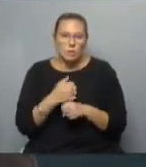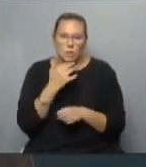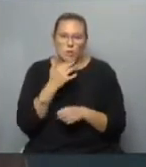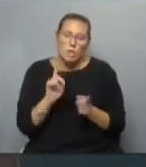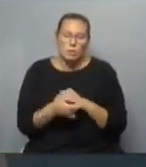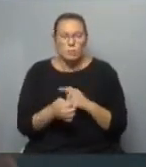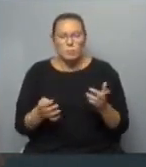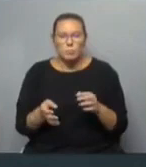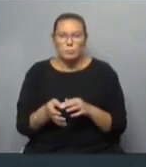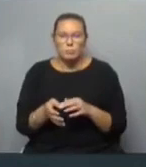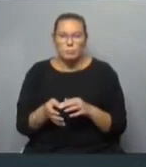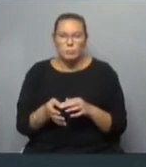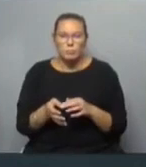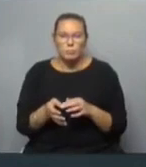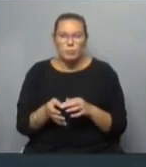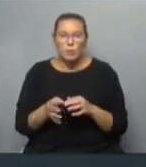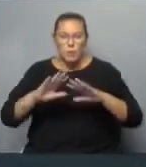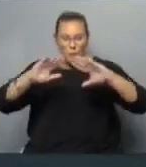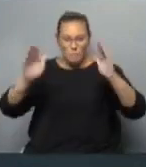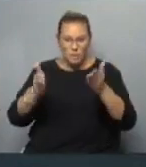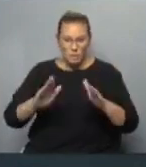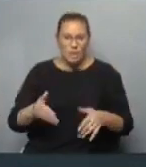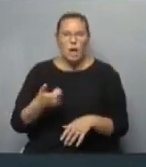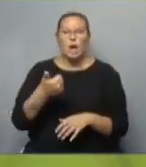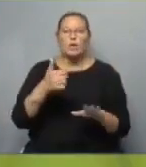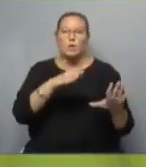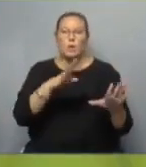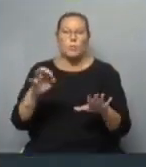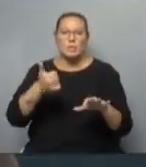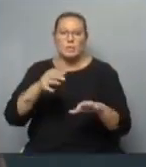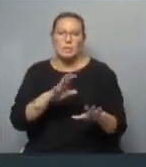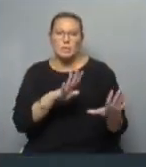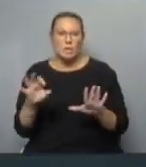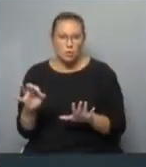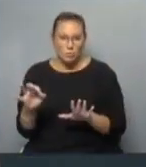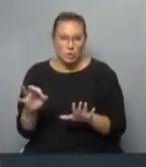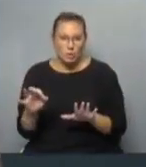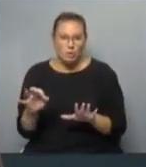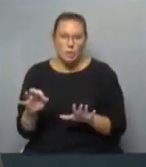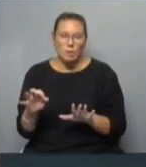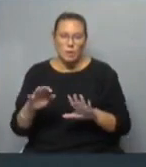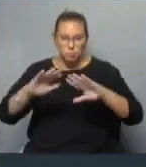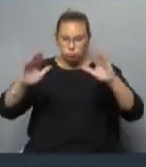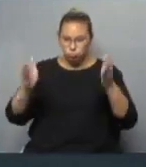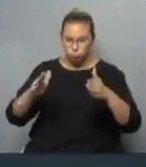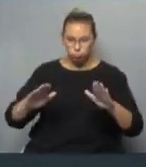es al revés, pero bueno, en todo caso, de una medida... 90, 60, 90. 90, 60, más bien, al derecho.